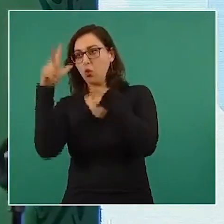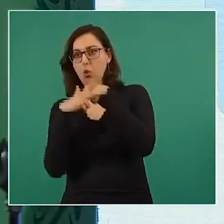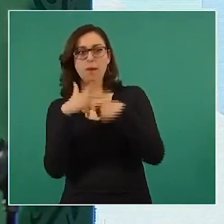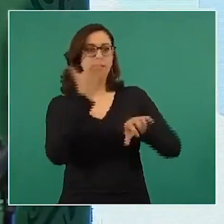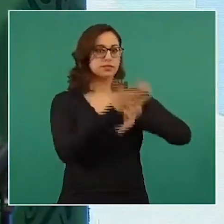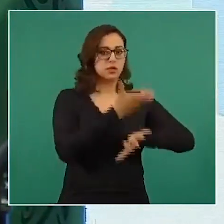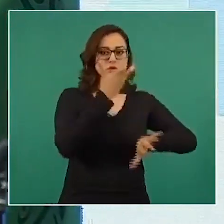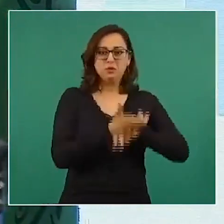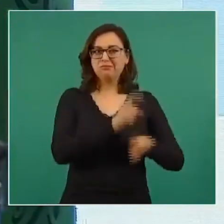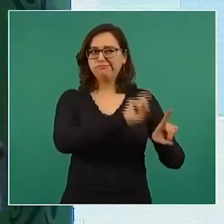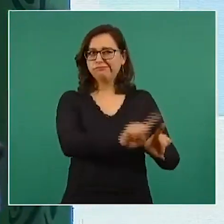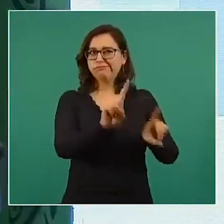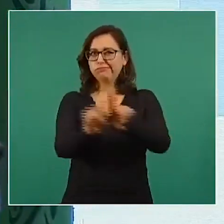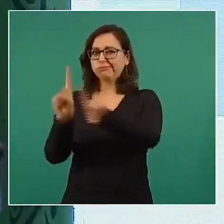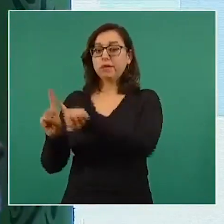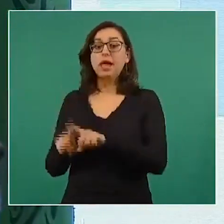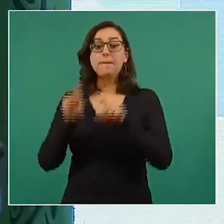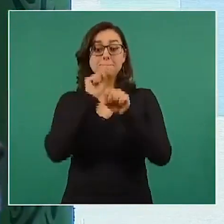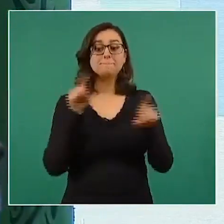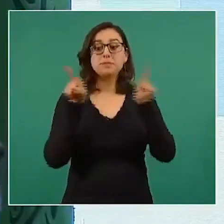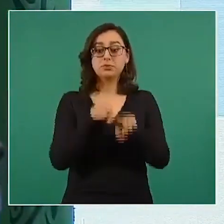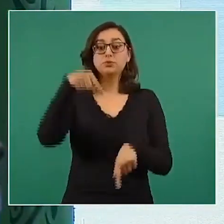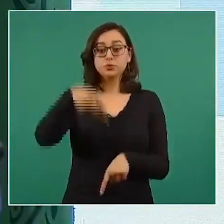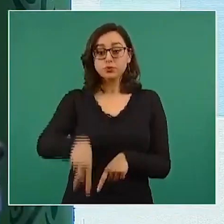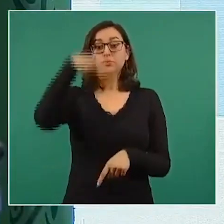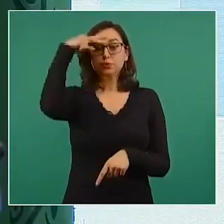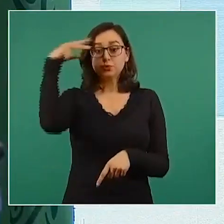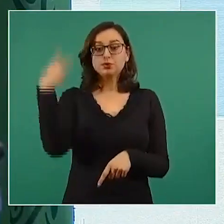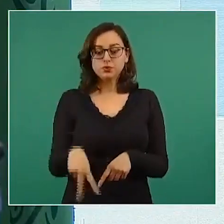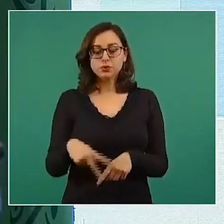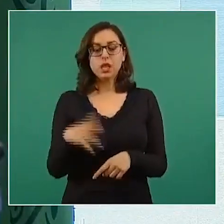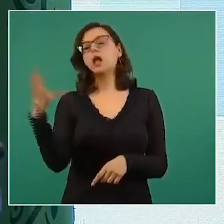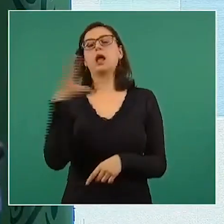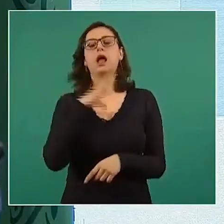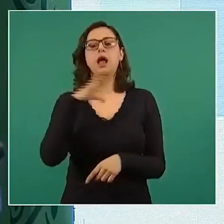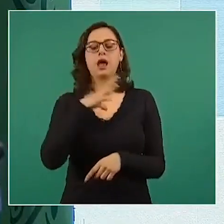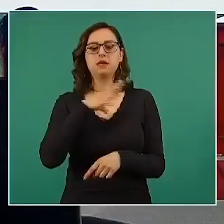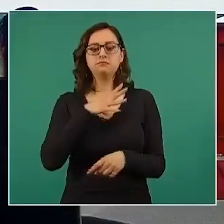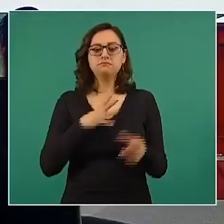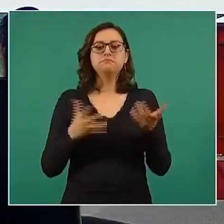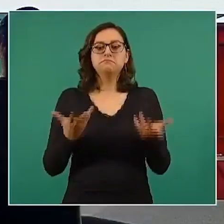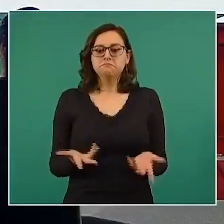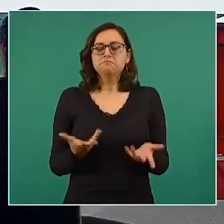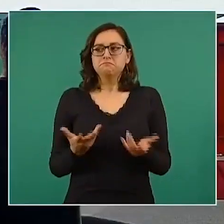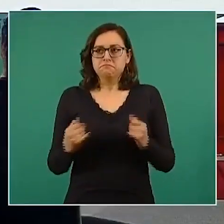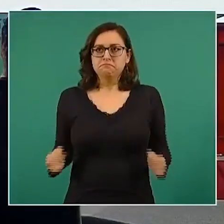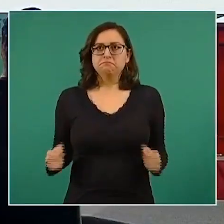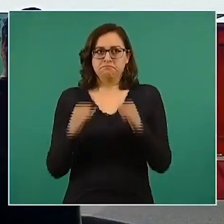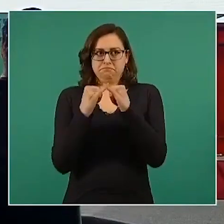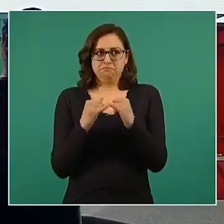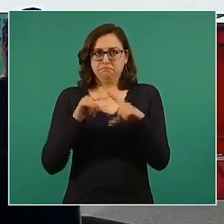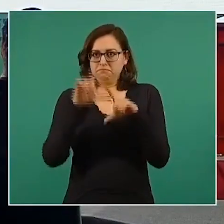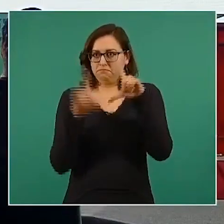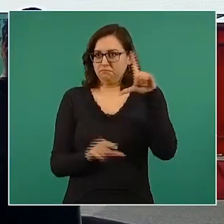salud pública. Y también, el caso de México, tenemos un aprendizaje institucional, un aprendizaje del